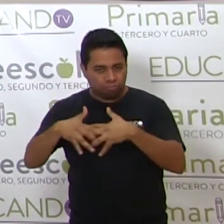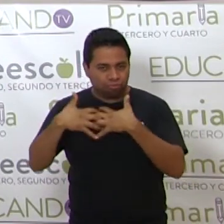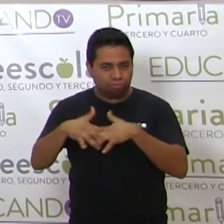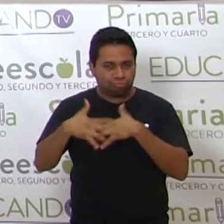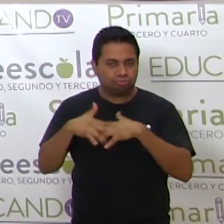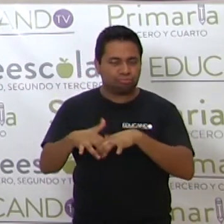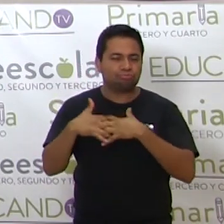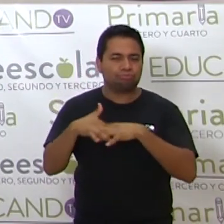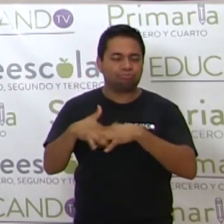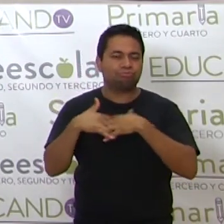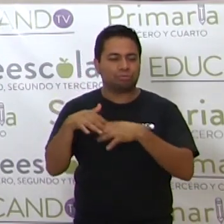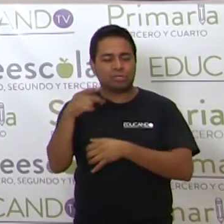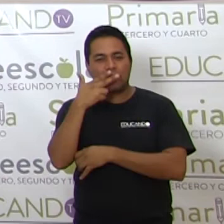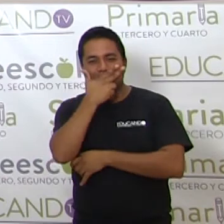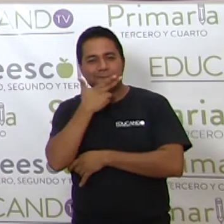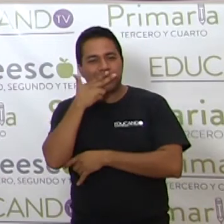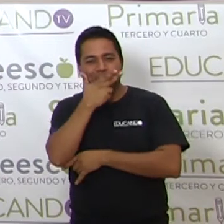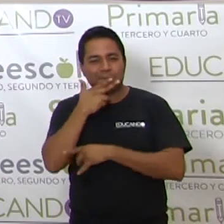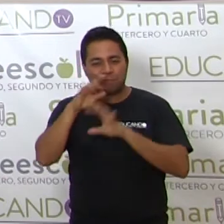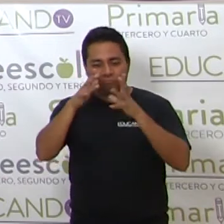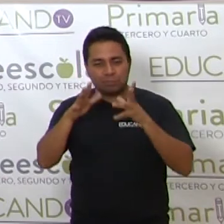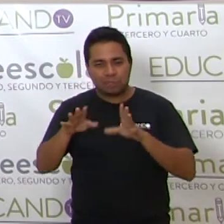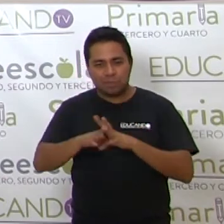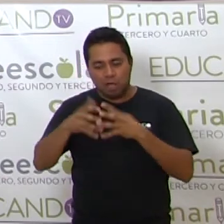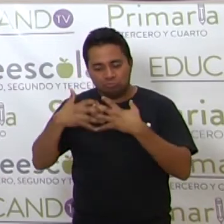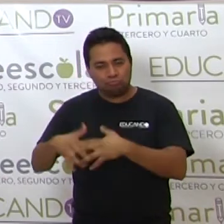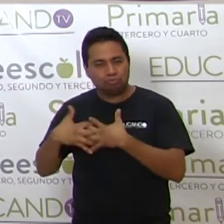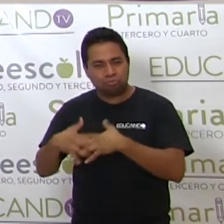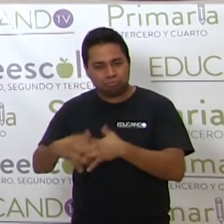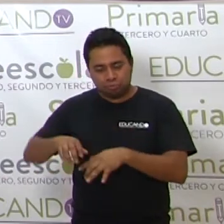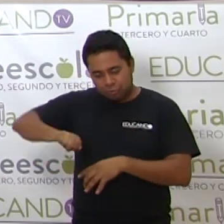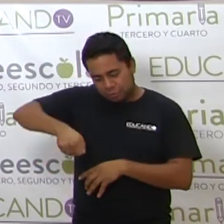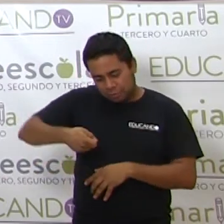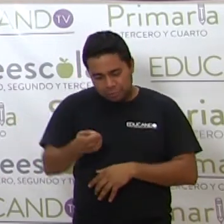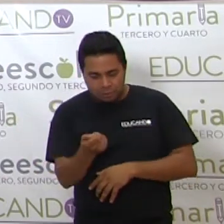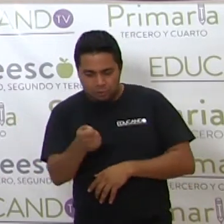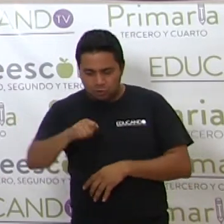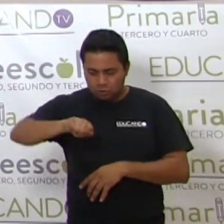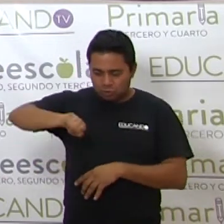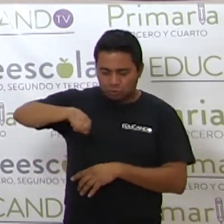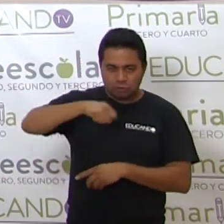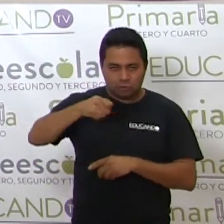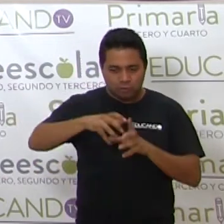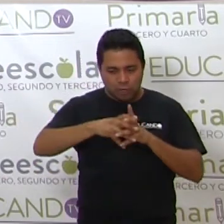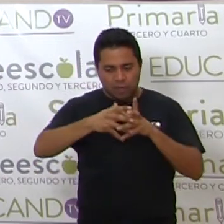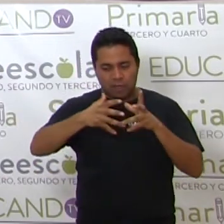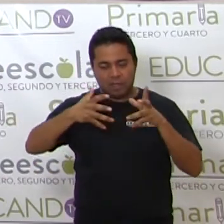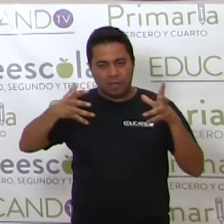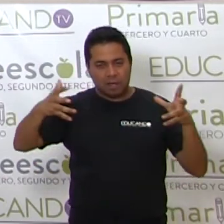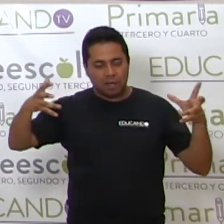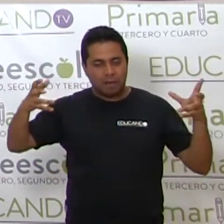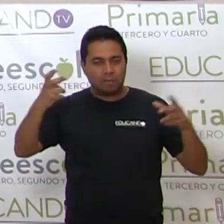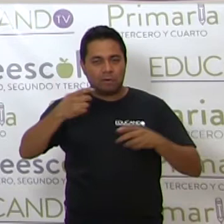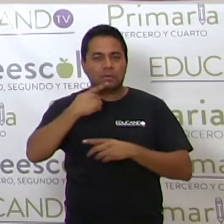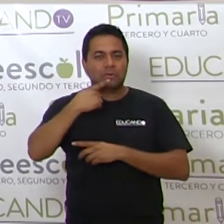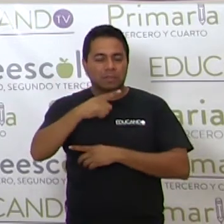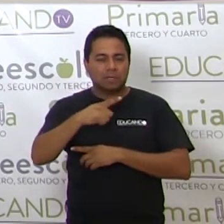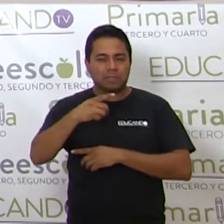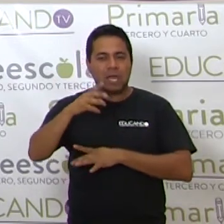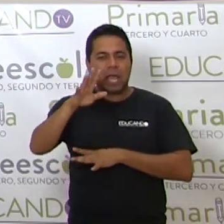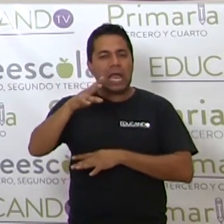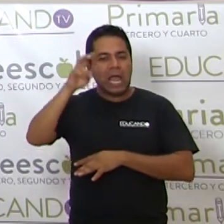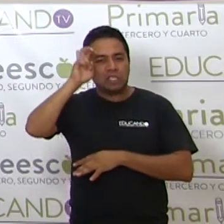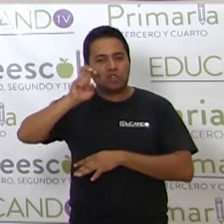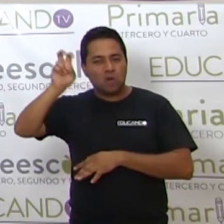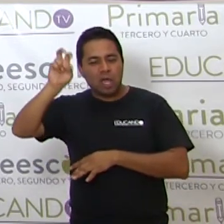los algodones de azúcar como es una maquinita y le van dando vueltas y se hace grande por eso es que también le decían ilusiones porque